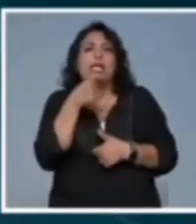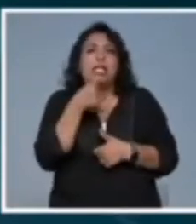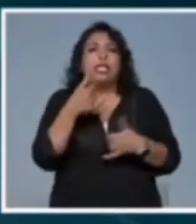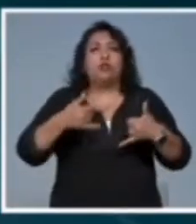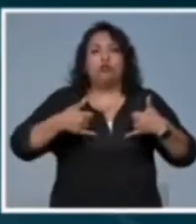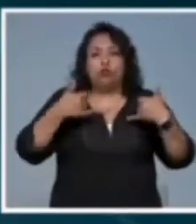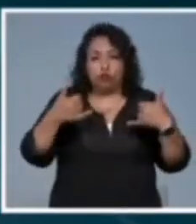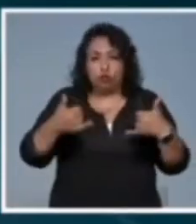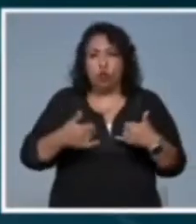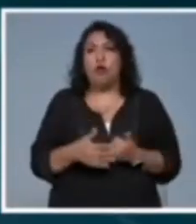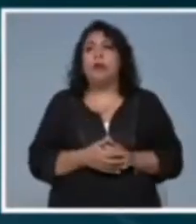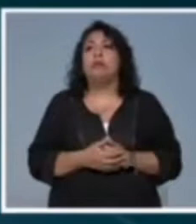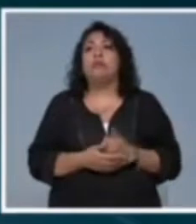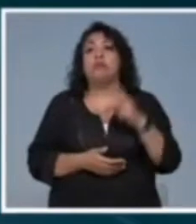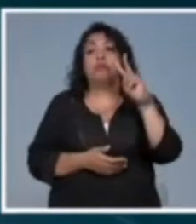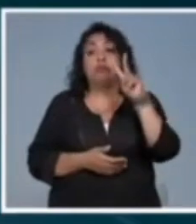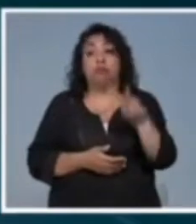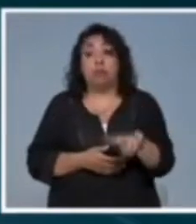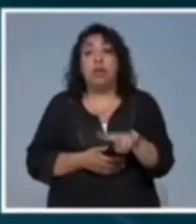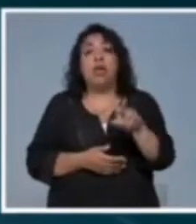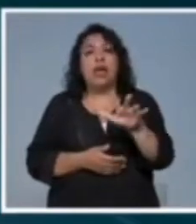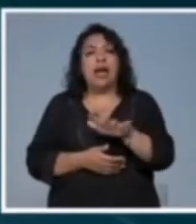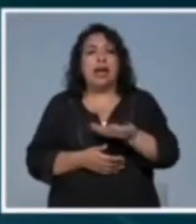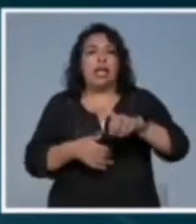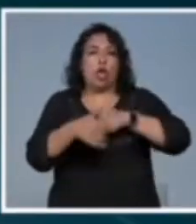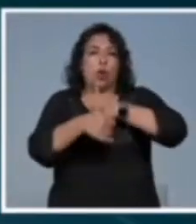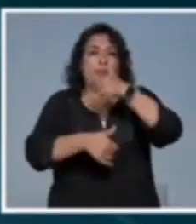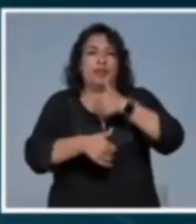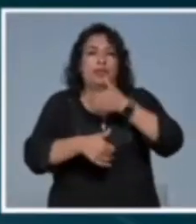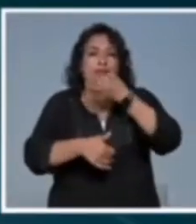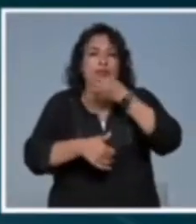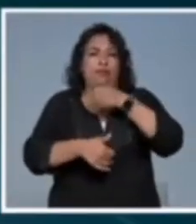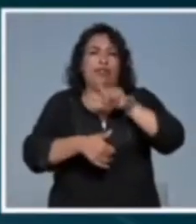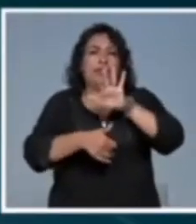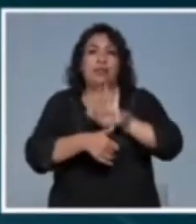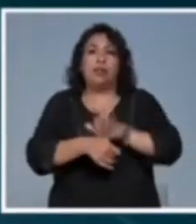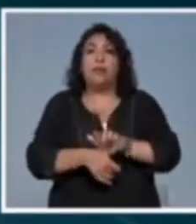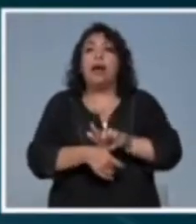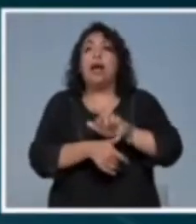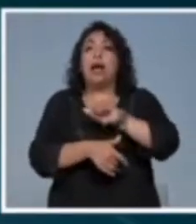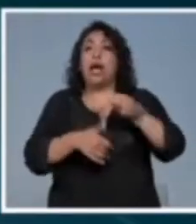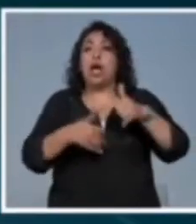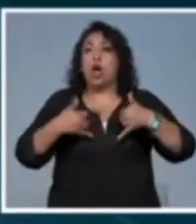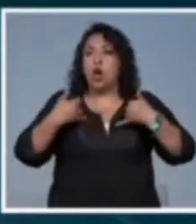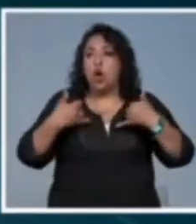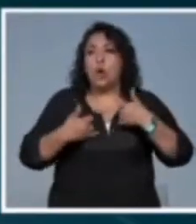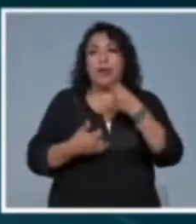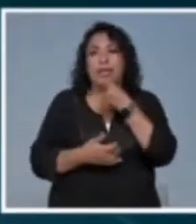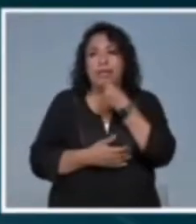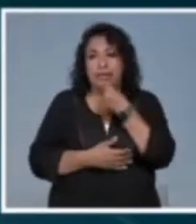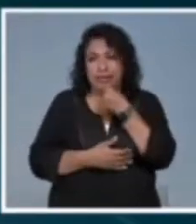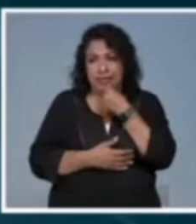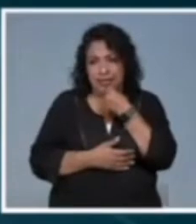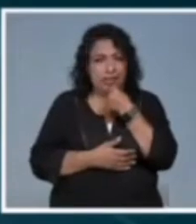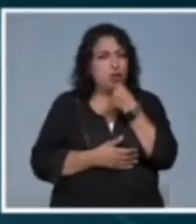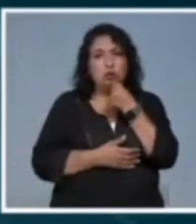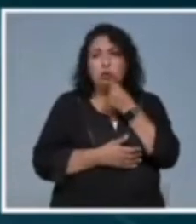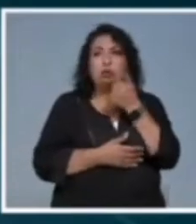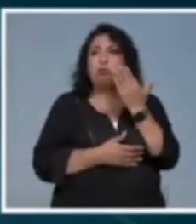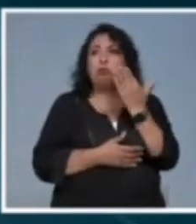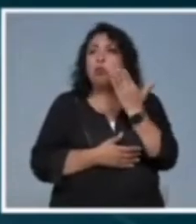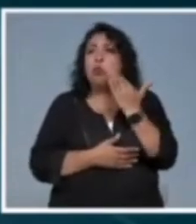y juveniles. Realmente el área competitiva de este festival es para jóvenes y niños. No